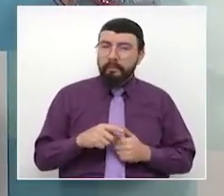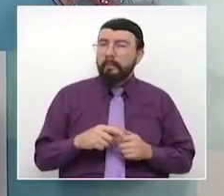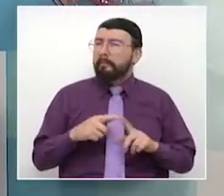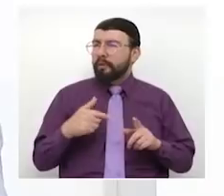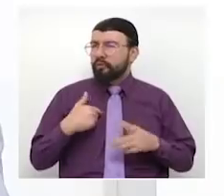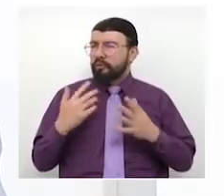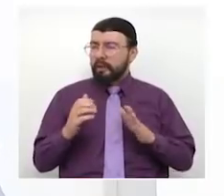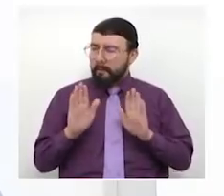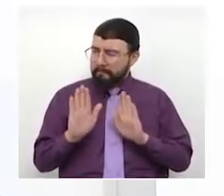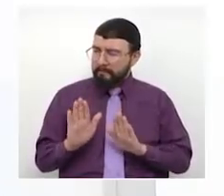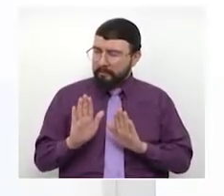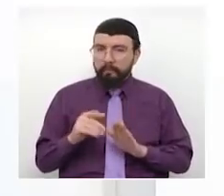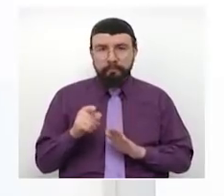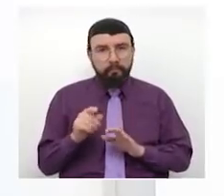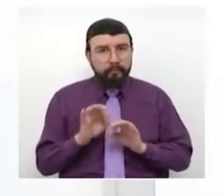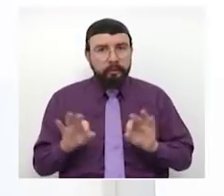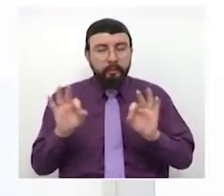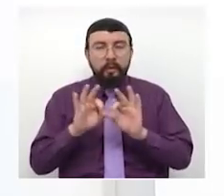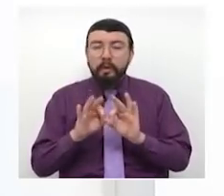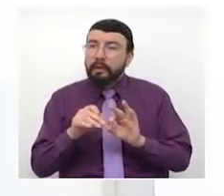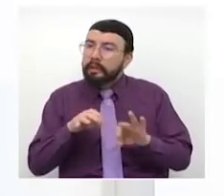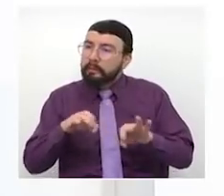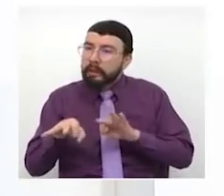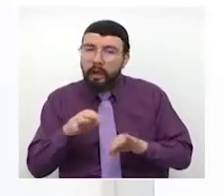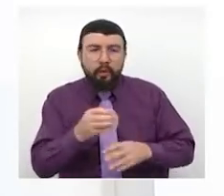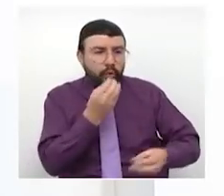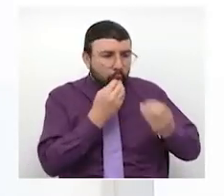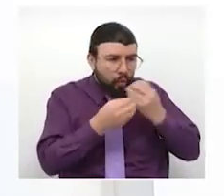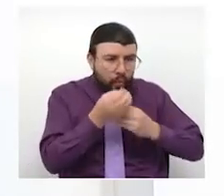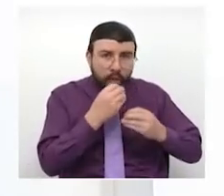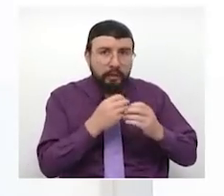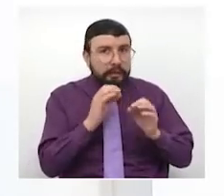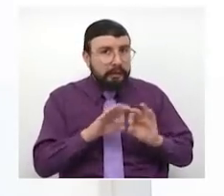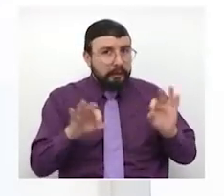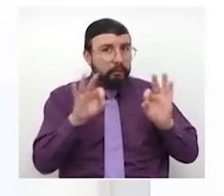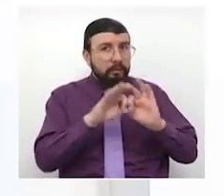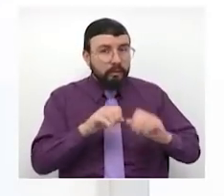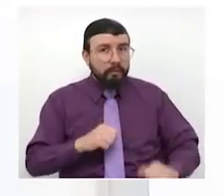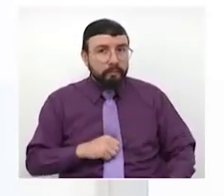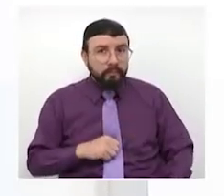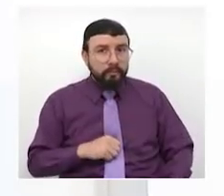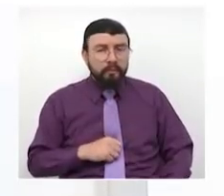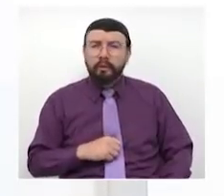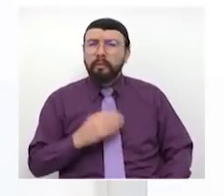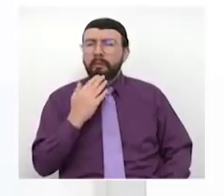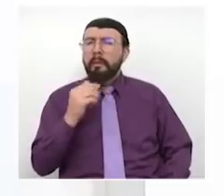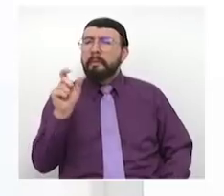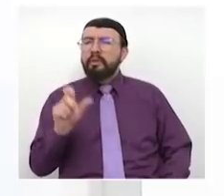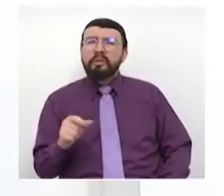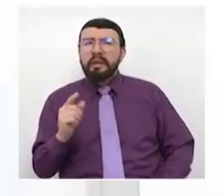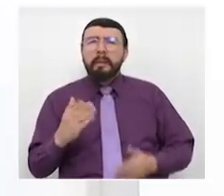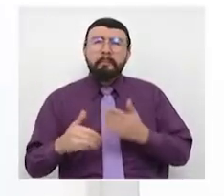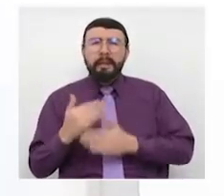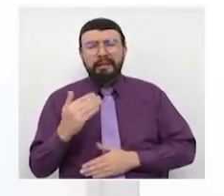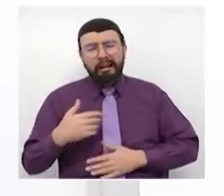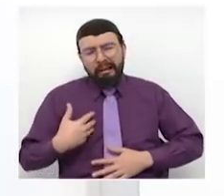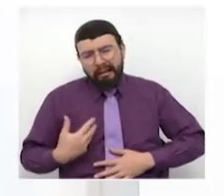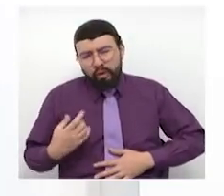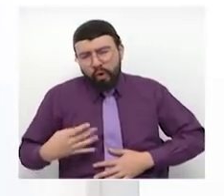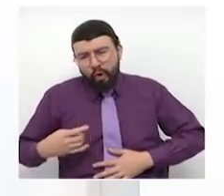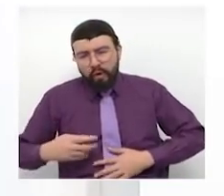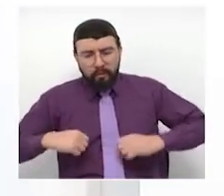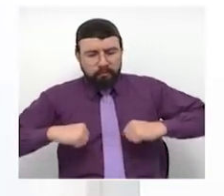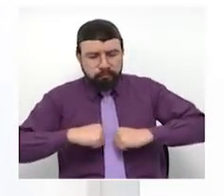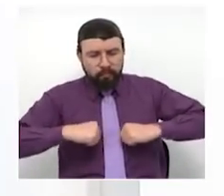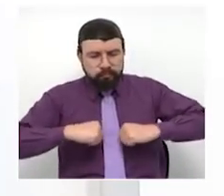hacer un paréntesis pequeñito en la alimentación. Resulta que toda persona que empieza a sufrir de una articulación está